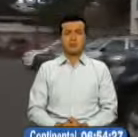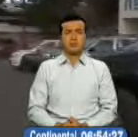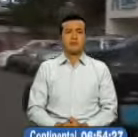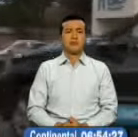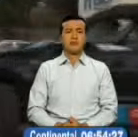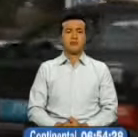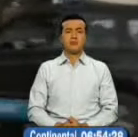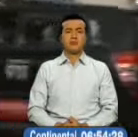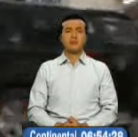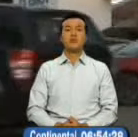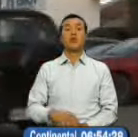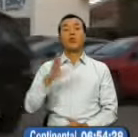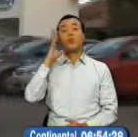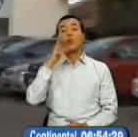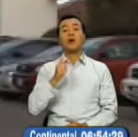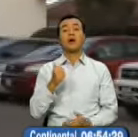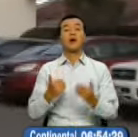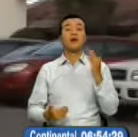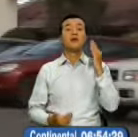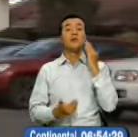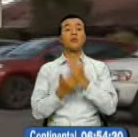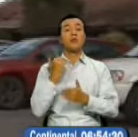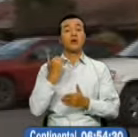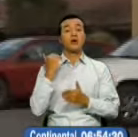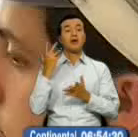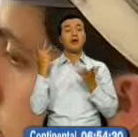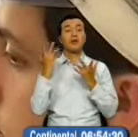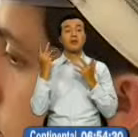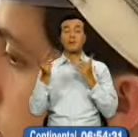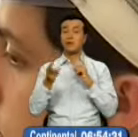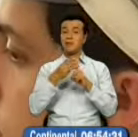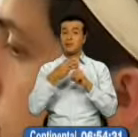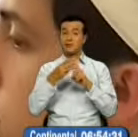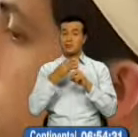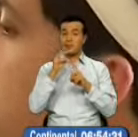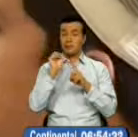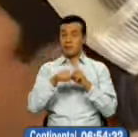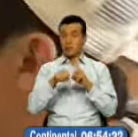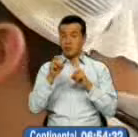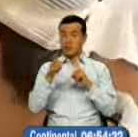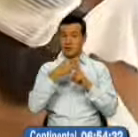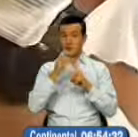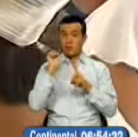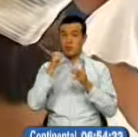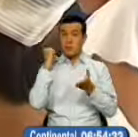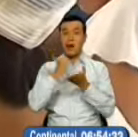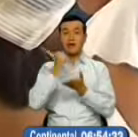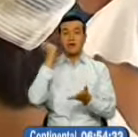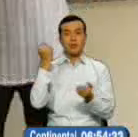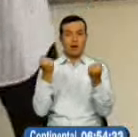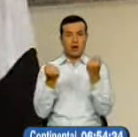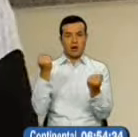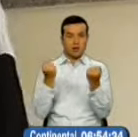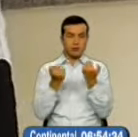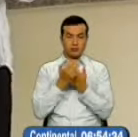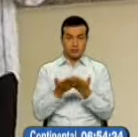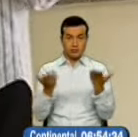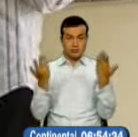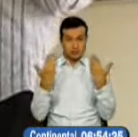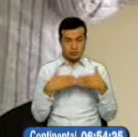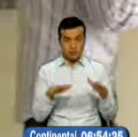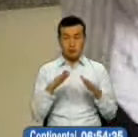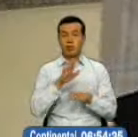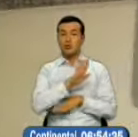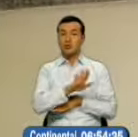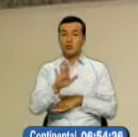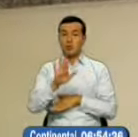Cuenca inauguró un sistema informático que permitirá a los propietarios de vehículos realizar la matriculación a través del Internet. Con esta modalidad se afirma que